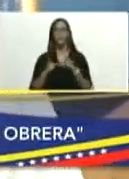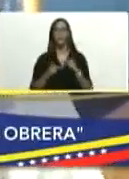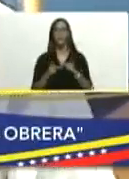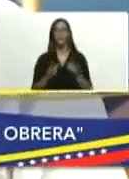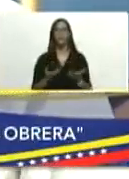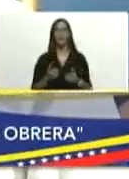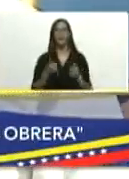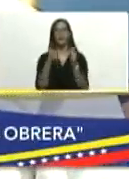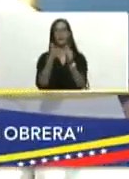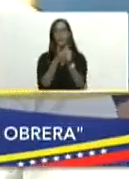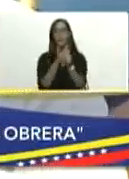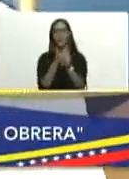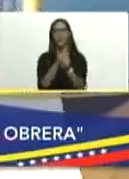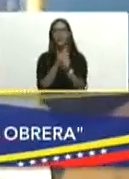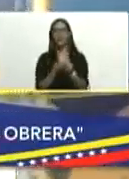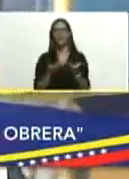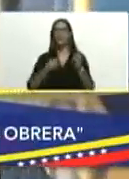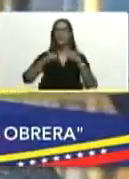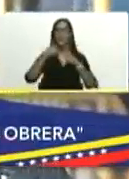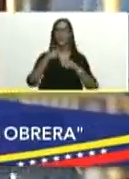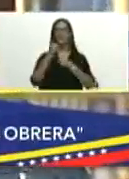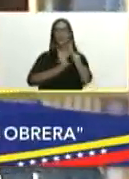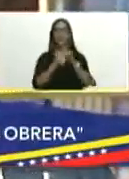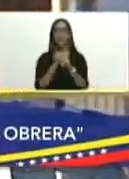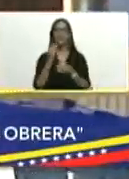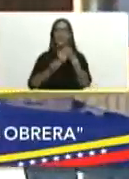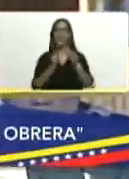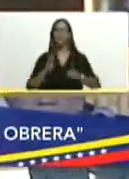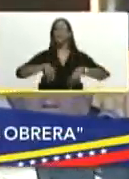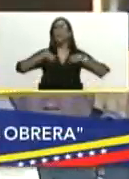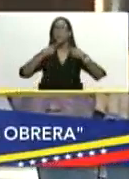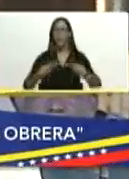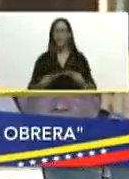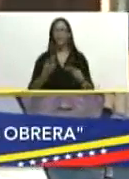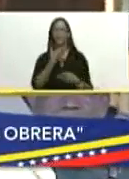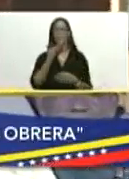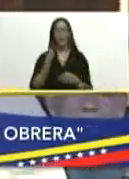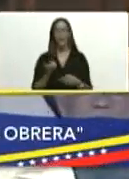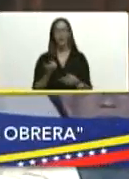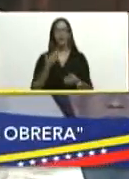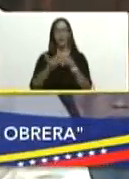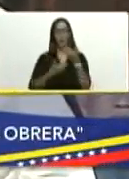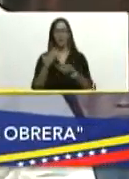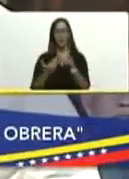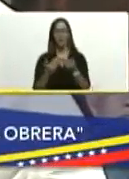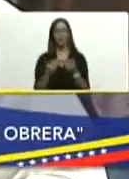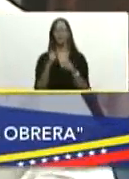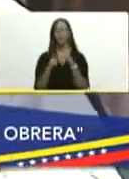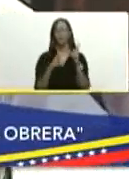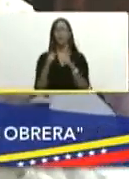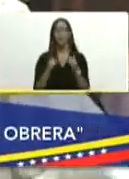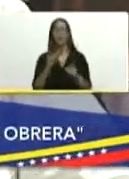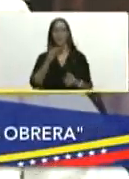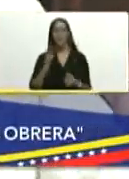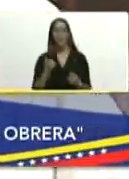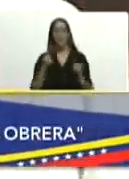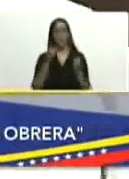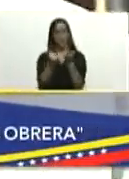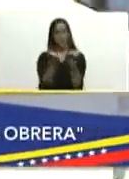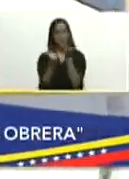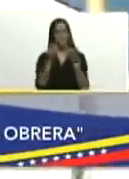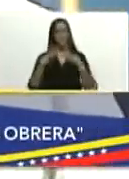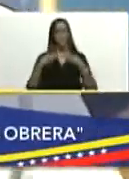importaciones y para crear innovaciones que mejoren los procesos productivos que mejoren los servicios